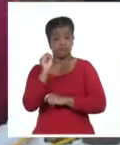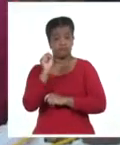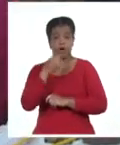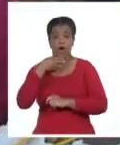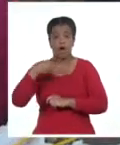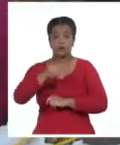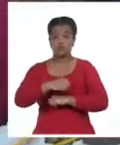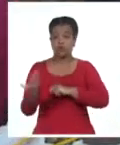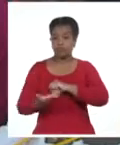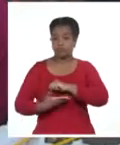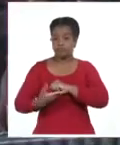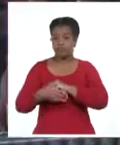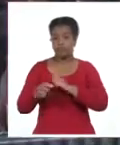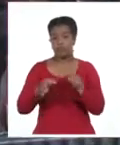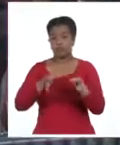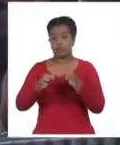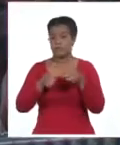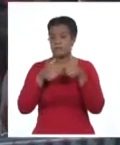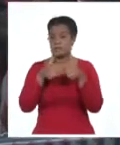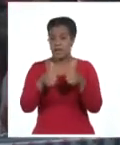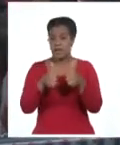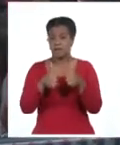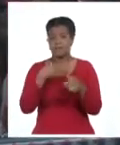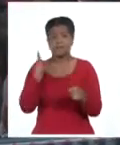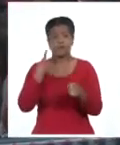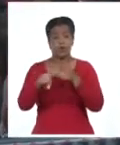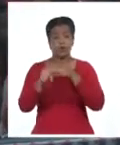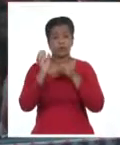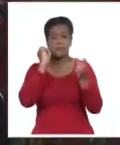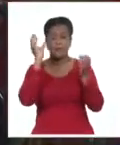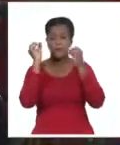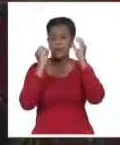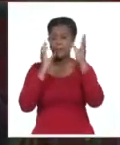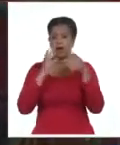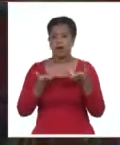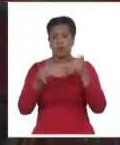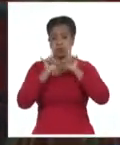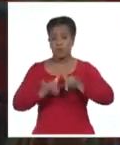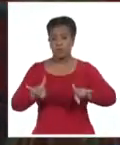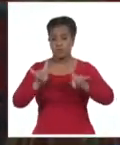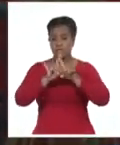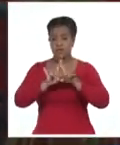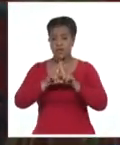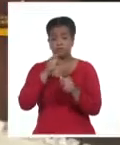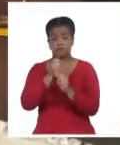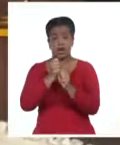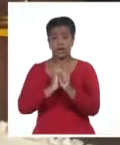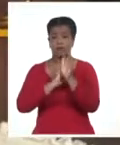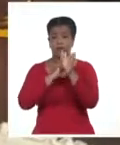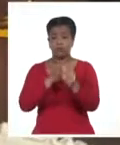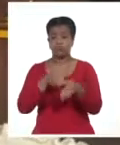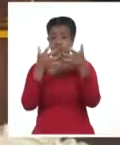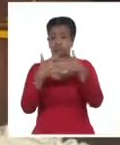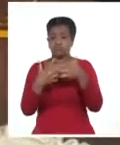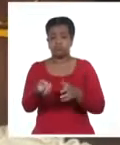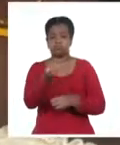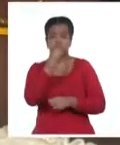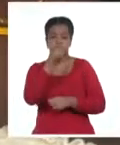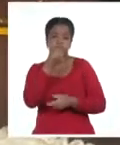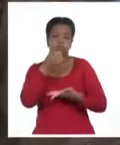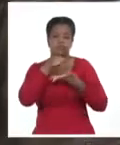experiencias positivas en proyectos de innovación en la Universidad Ignacio Agramonte y buenas prácticas en la producción de alimentos, en la generación de bienes